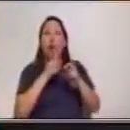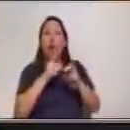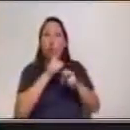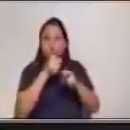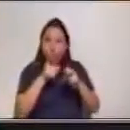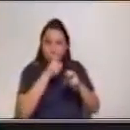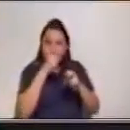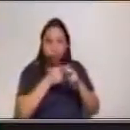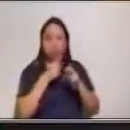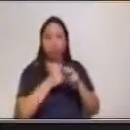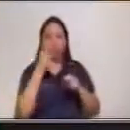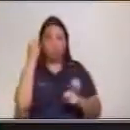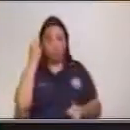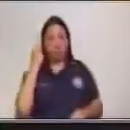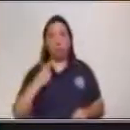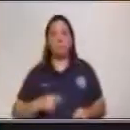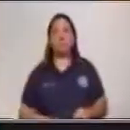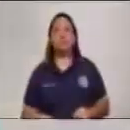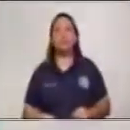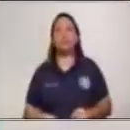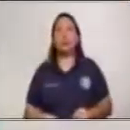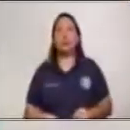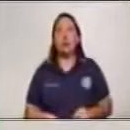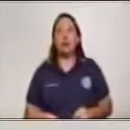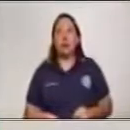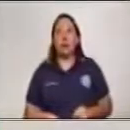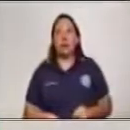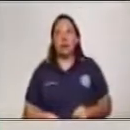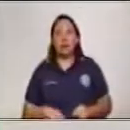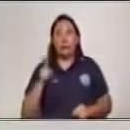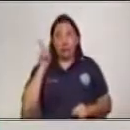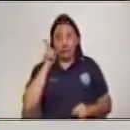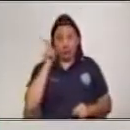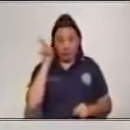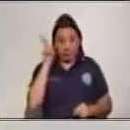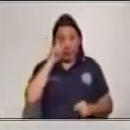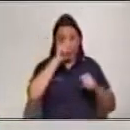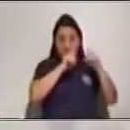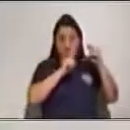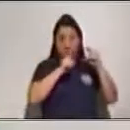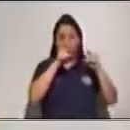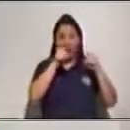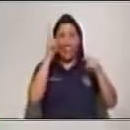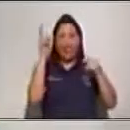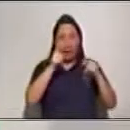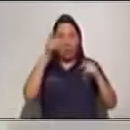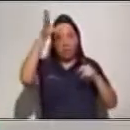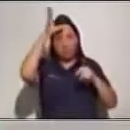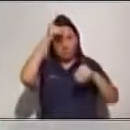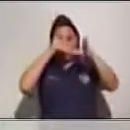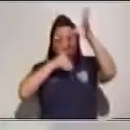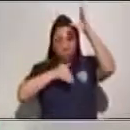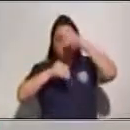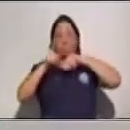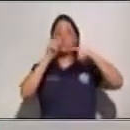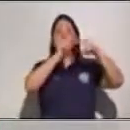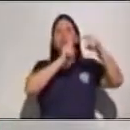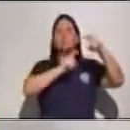obtener un resultado entero y dividir 6 entre 3 y obtener un resultado entero. Bien.